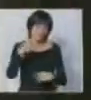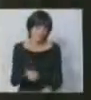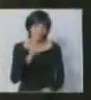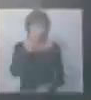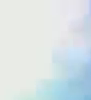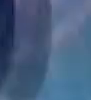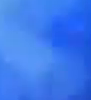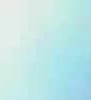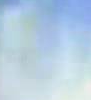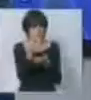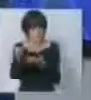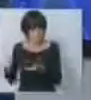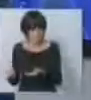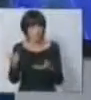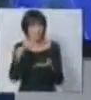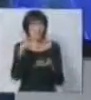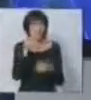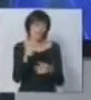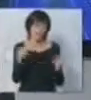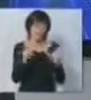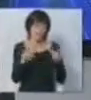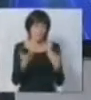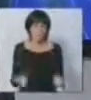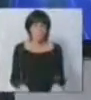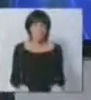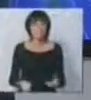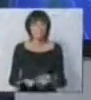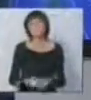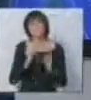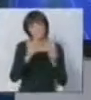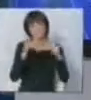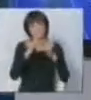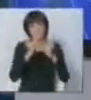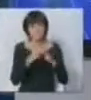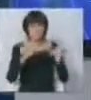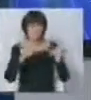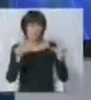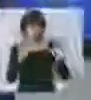los capítulos a través de la demanda que uno puede hacer a través de Internet con la computadora, y si no, por supuesto, se